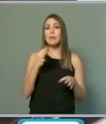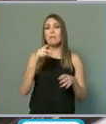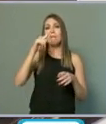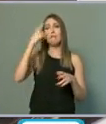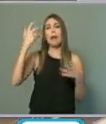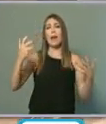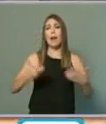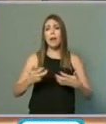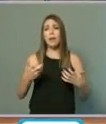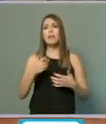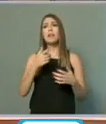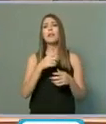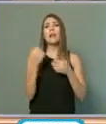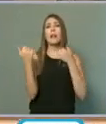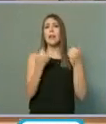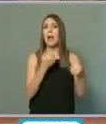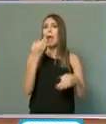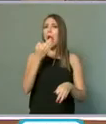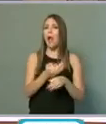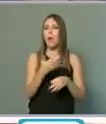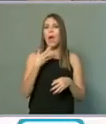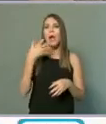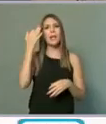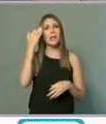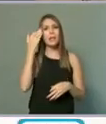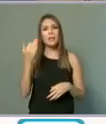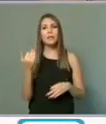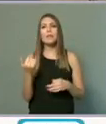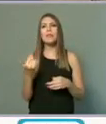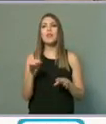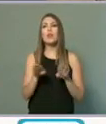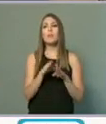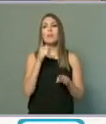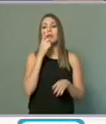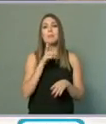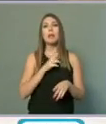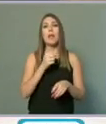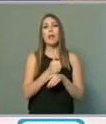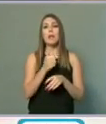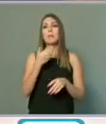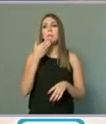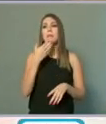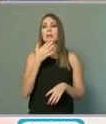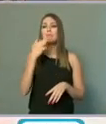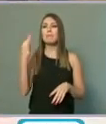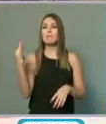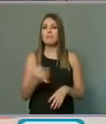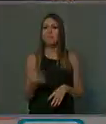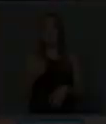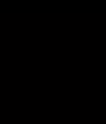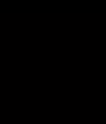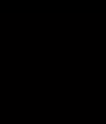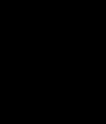hacer, con una fruta de temporada. Vamos a quedar, Económico. como diría mi abuelito, bien y poco Súper gastados. bien, ¿no? exactamente, Pam. Muchísimas gracias.